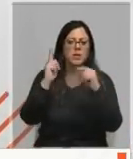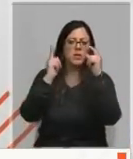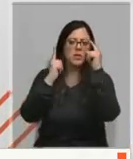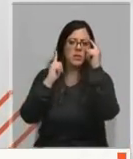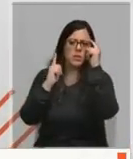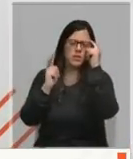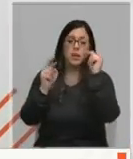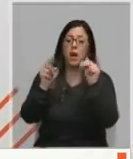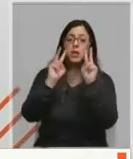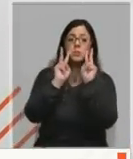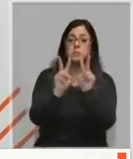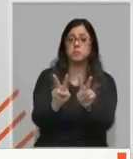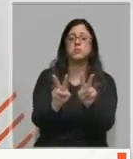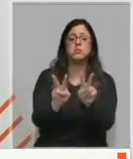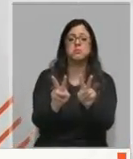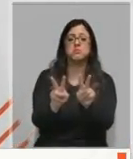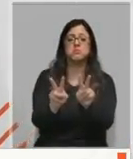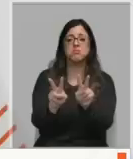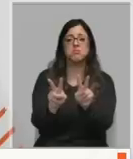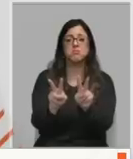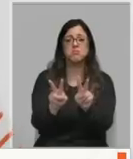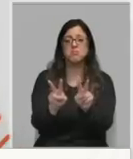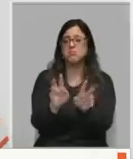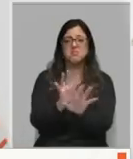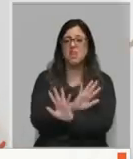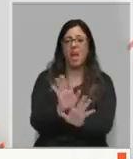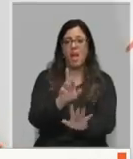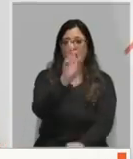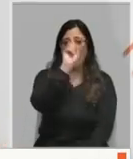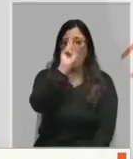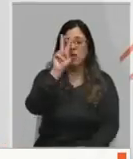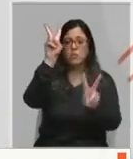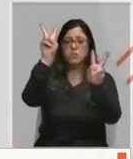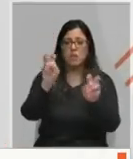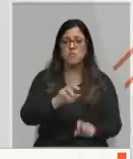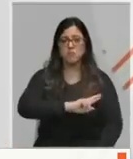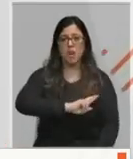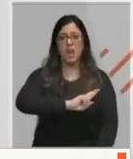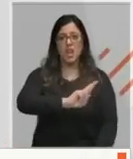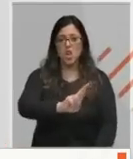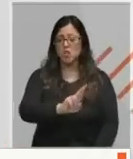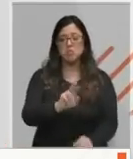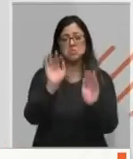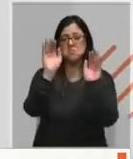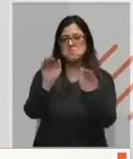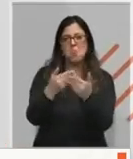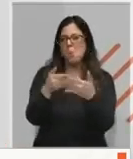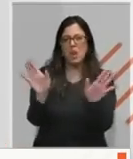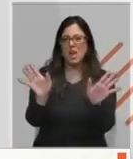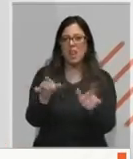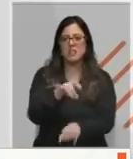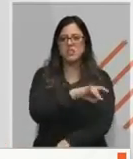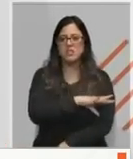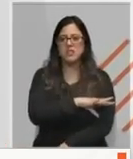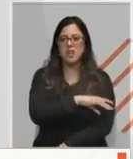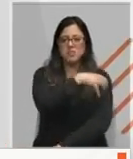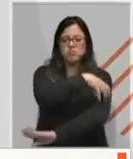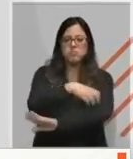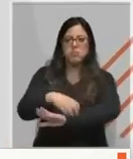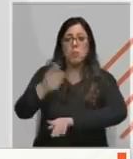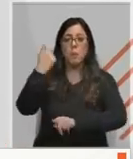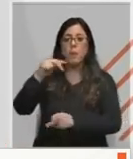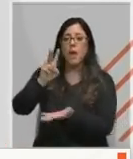A simple vista no tiene nada de inusual. Un culto religioso como cualquiera en Chile. Pero la realidad